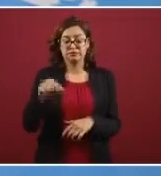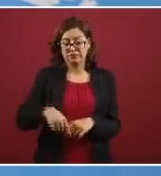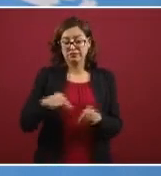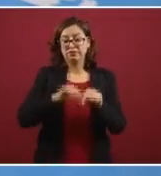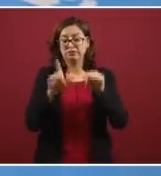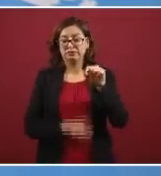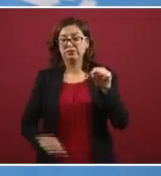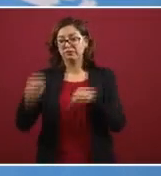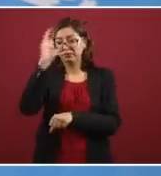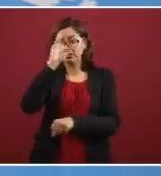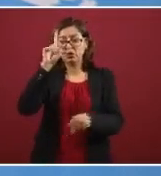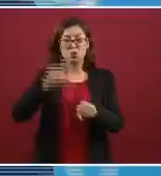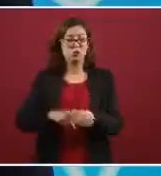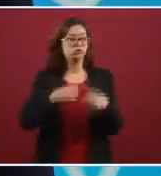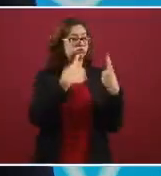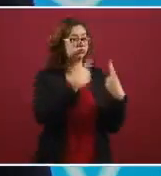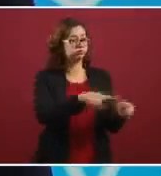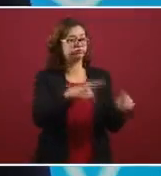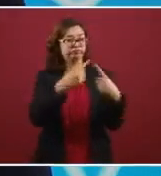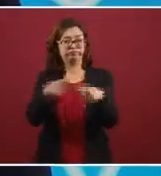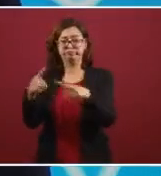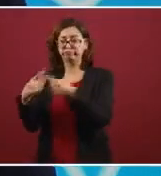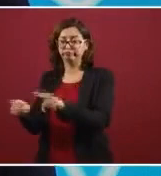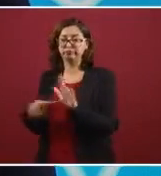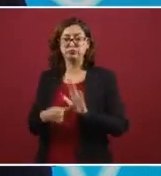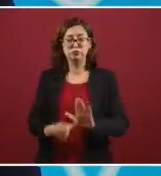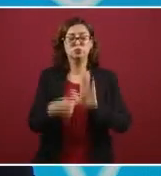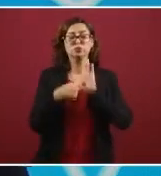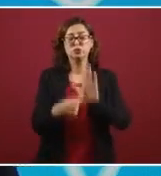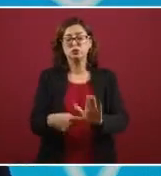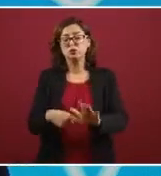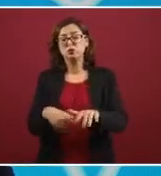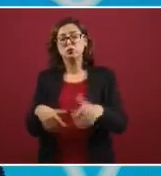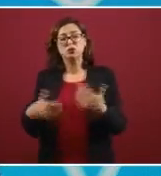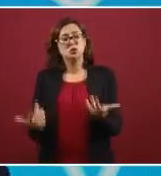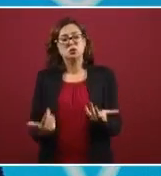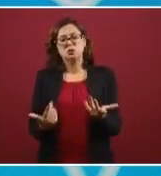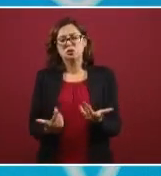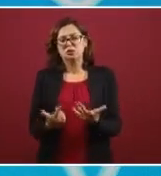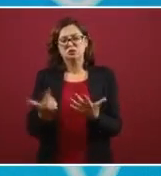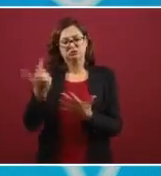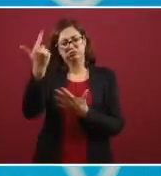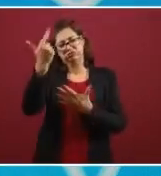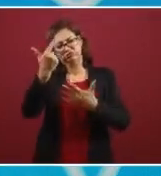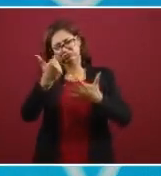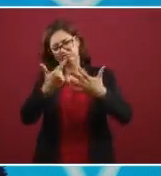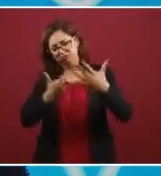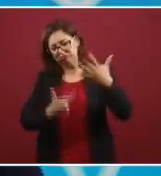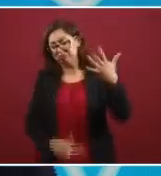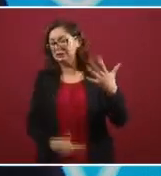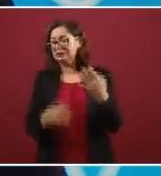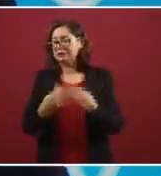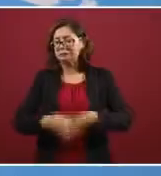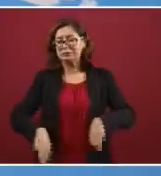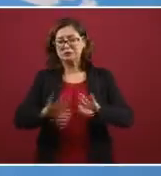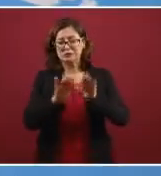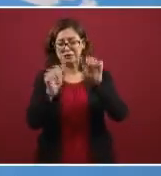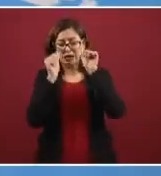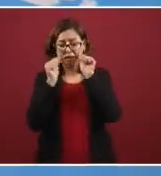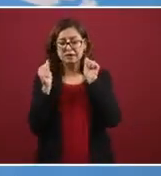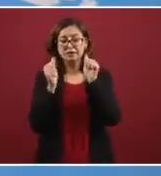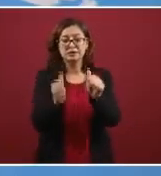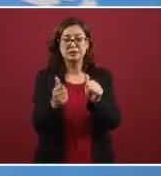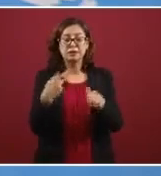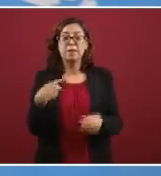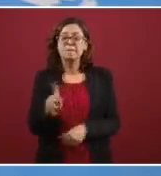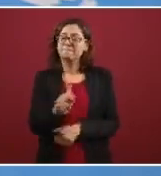como usted lo ha puesto en alto, la lista siempre es abundante de prioridades, es cierto, pero hay que poner primero a